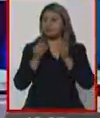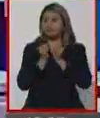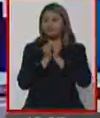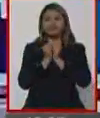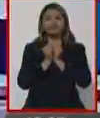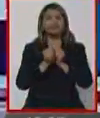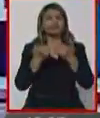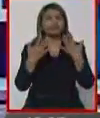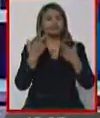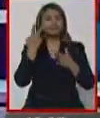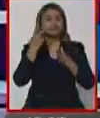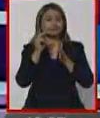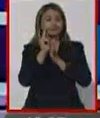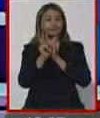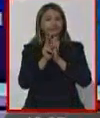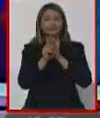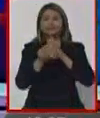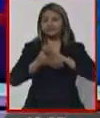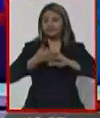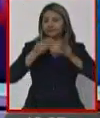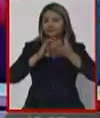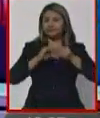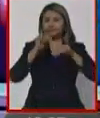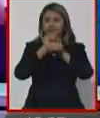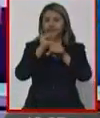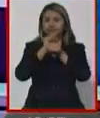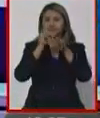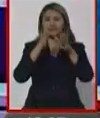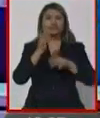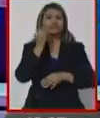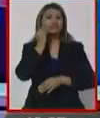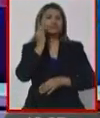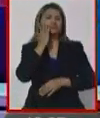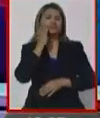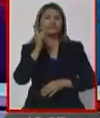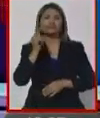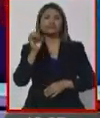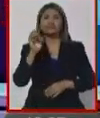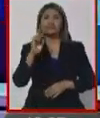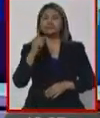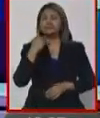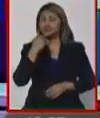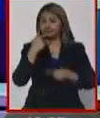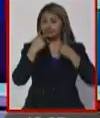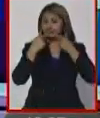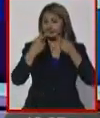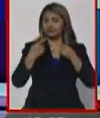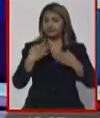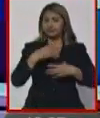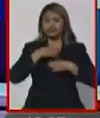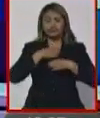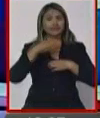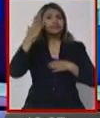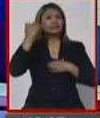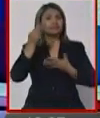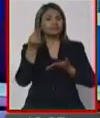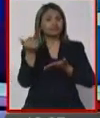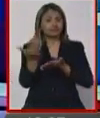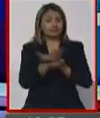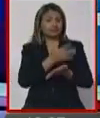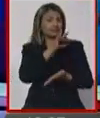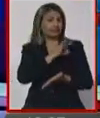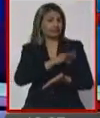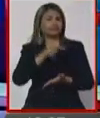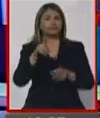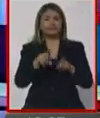su compañía. Precisamente sobre esas imágenes vamos a contarles que los trabajadores del Hogar Teresa de los Andes anuncian medidas de presión por salarios.